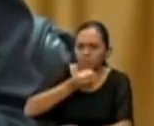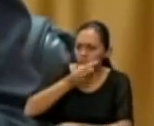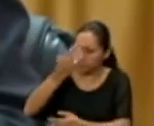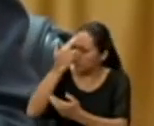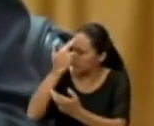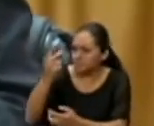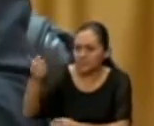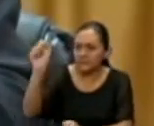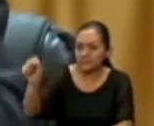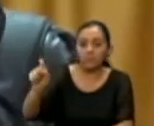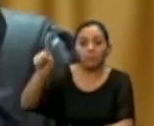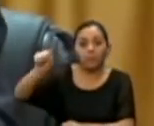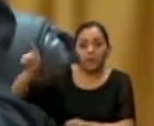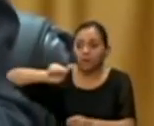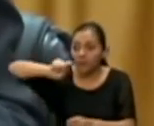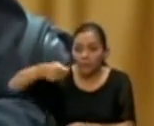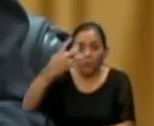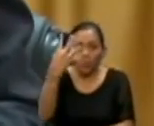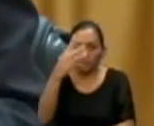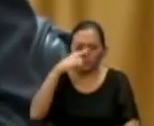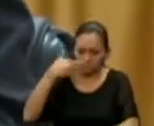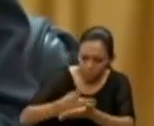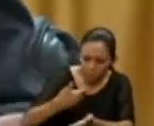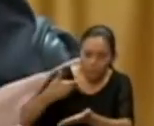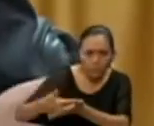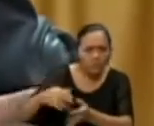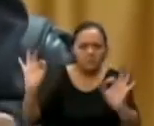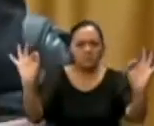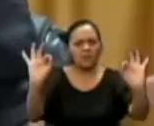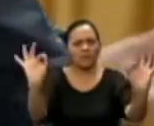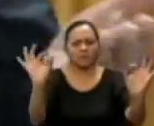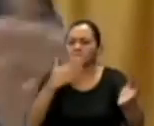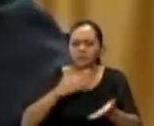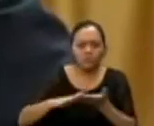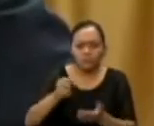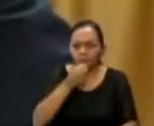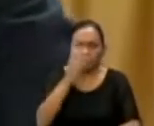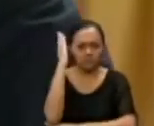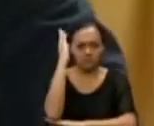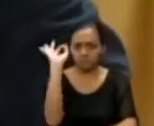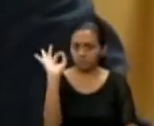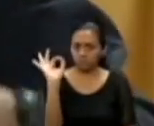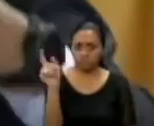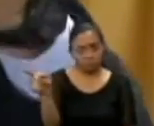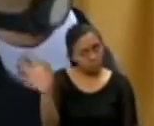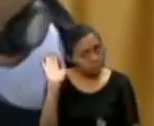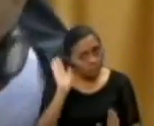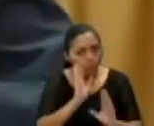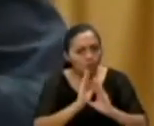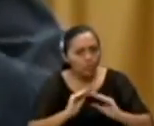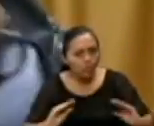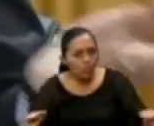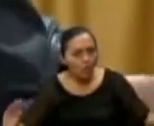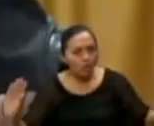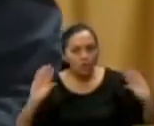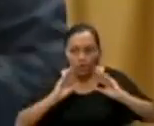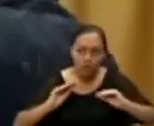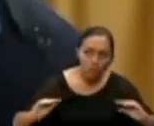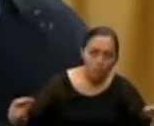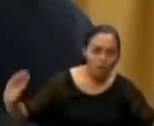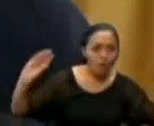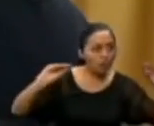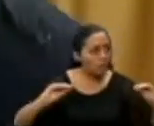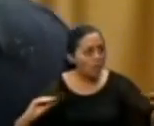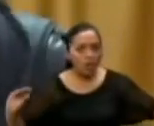cierto medio de comunicación sin contrastar sin verificar con todo cariño eso no es periodismo son rumores basarse en rumores